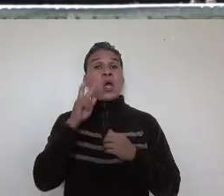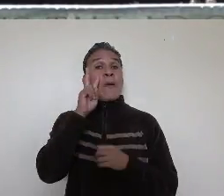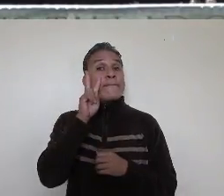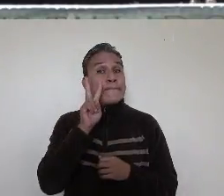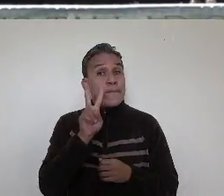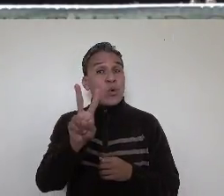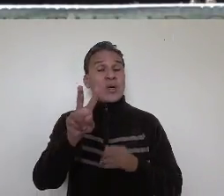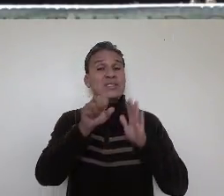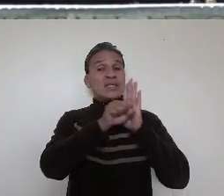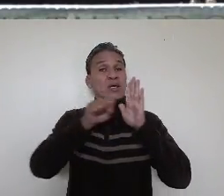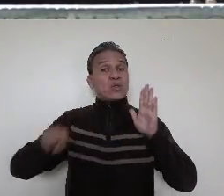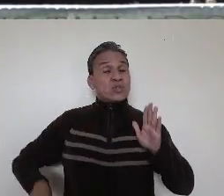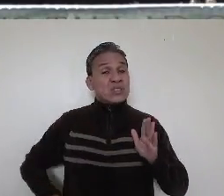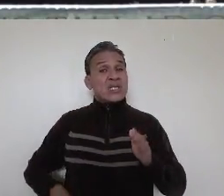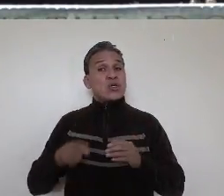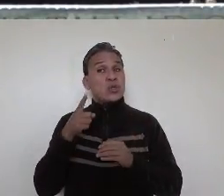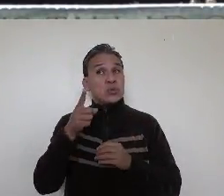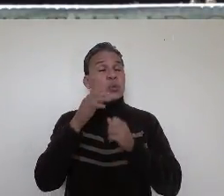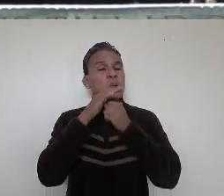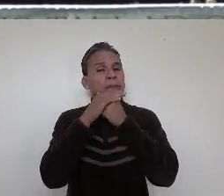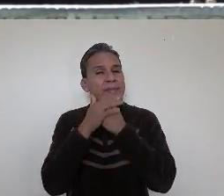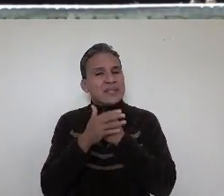Muéstranos, Señor, tu misericordia.